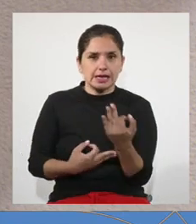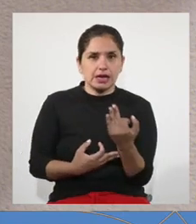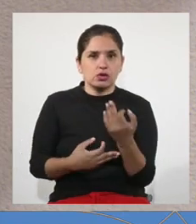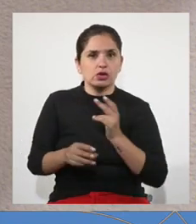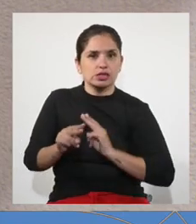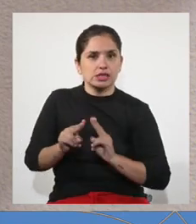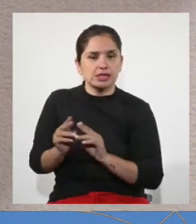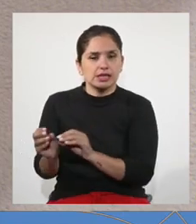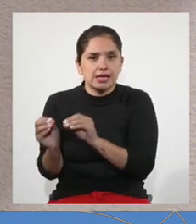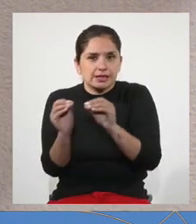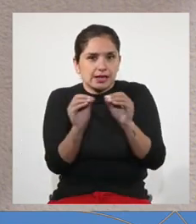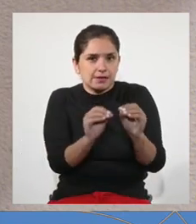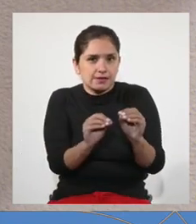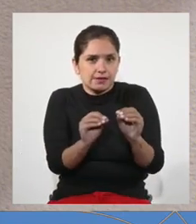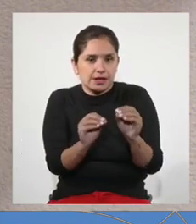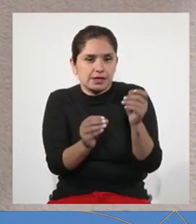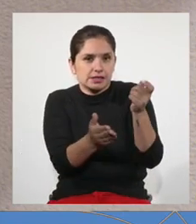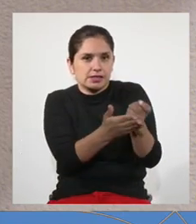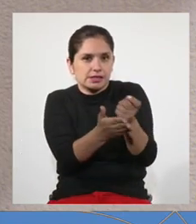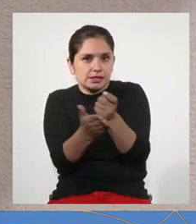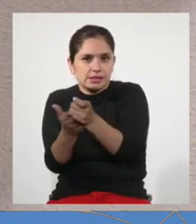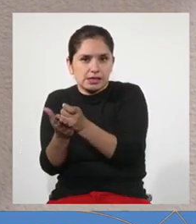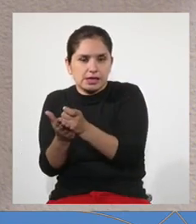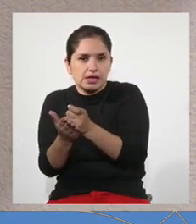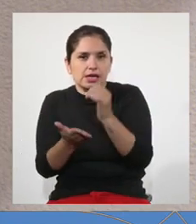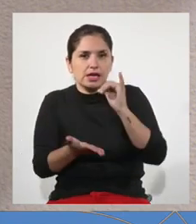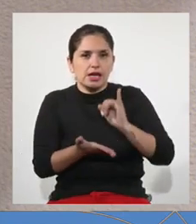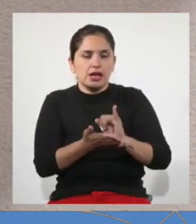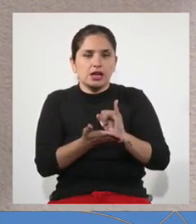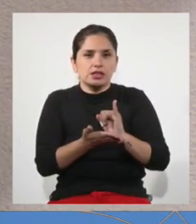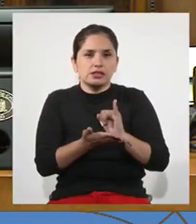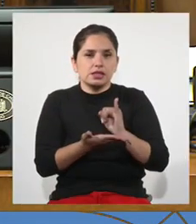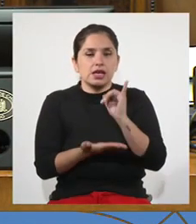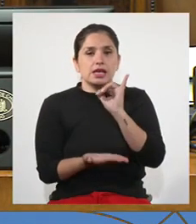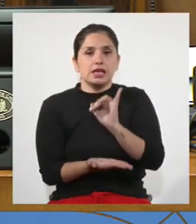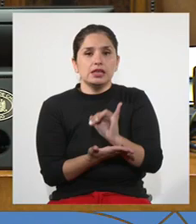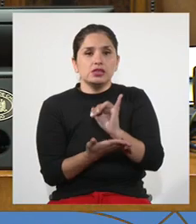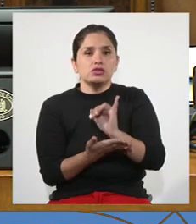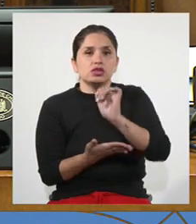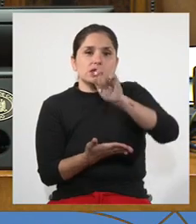finalmente las transferencias a las instituciones adscritas a gratuidad.